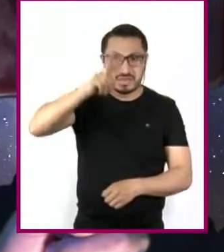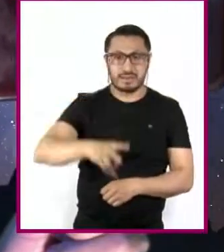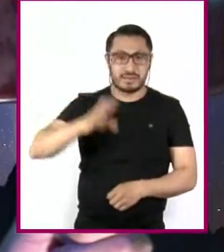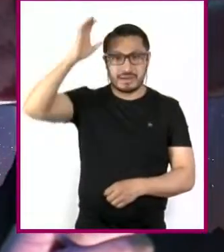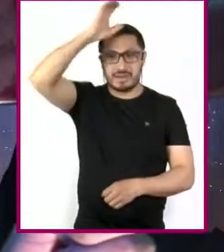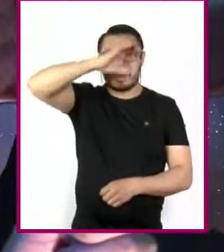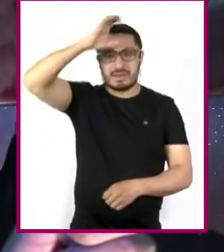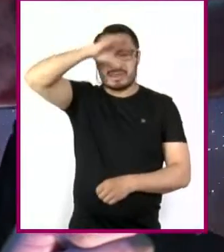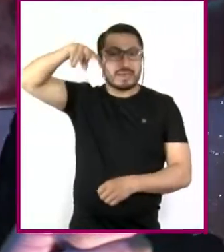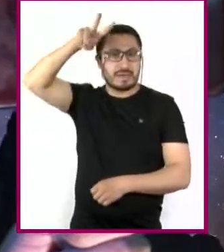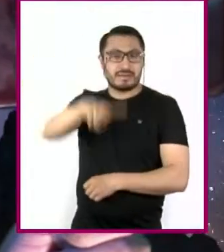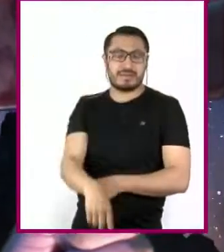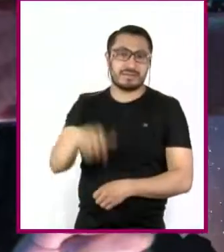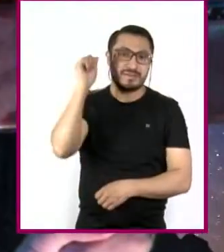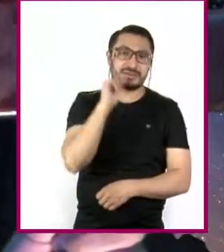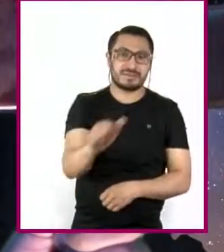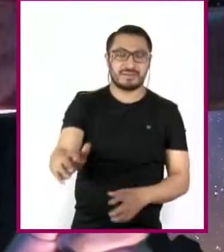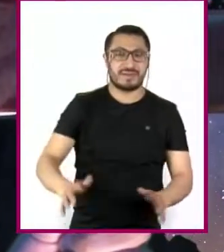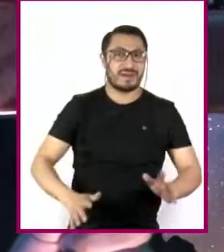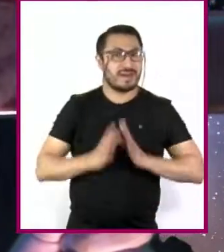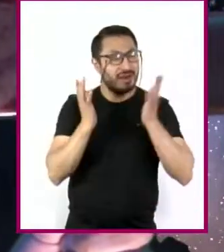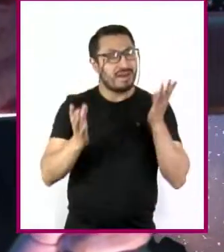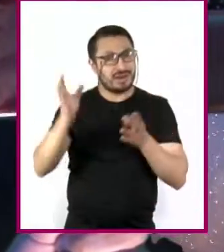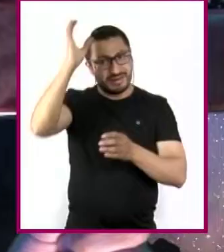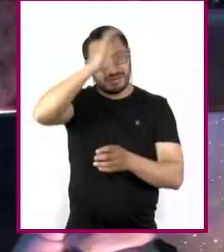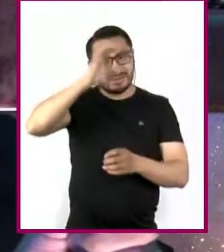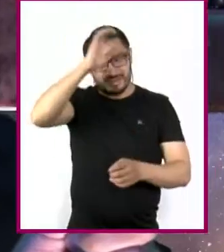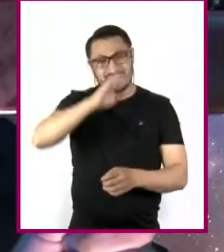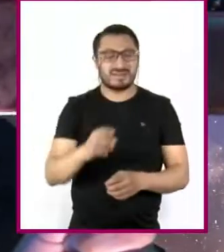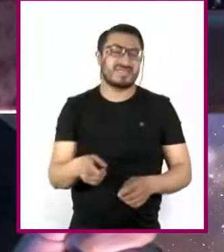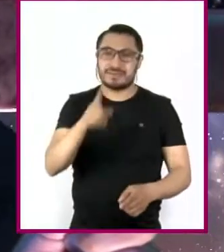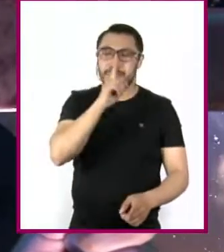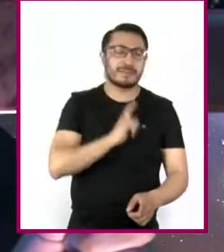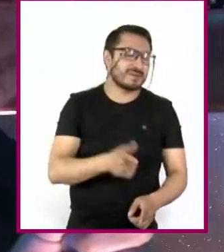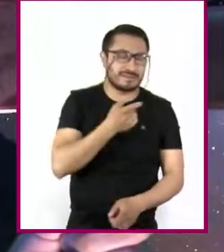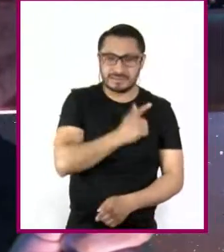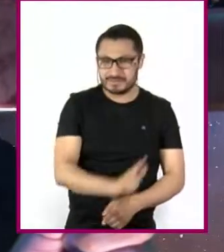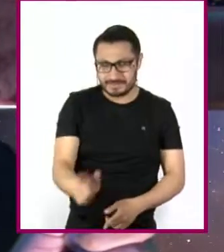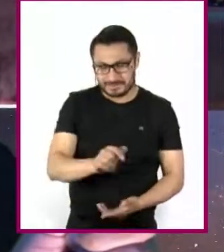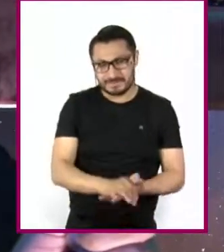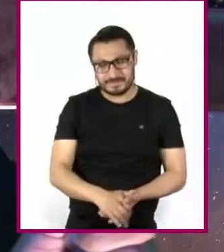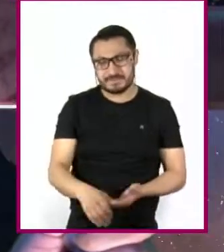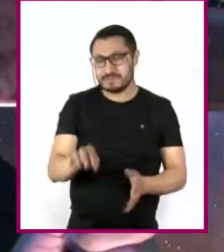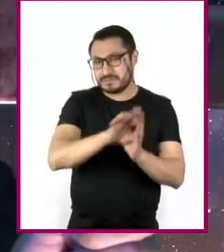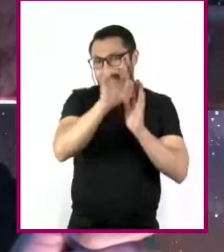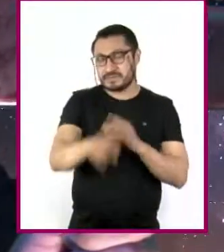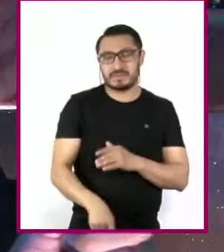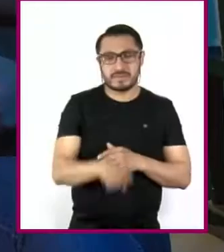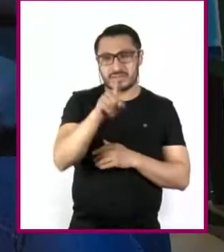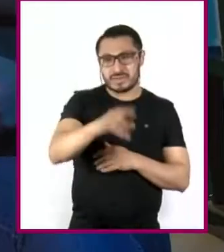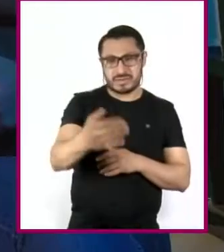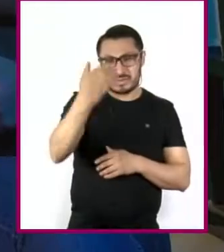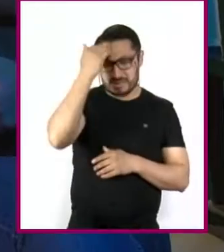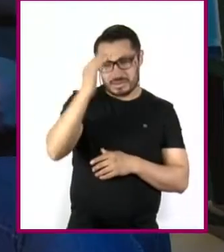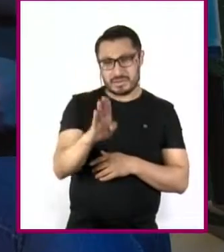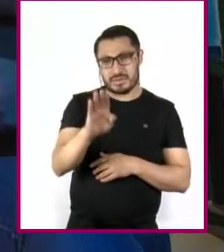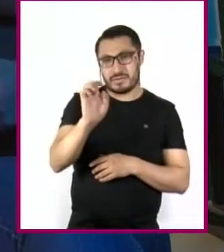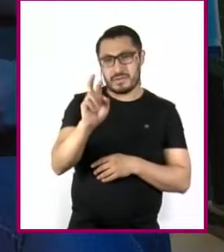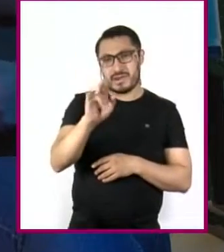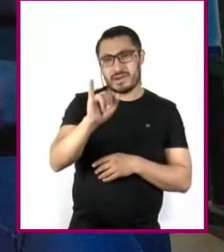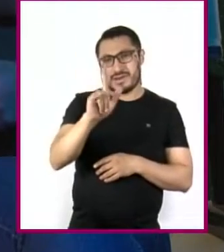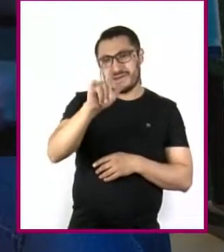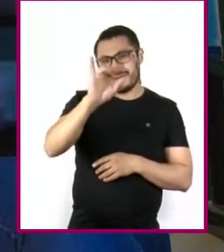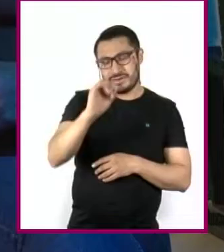ciencia real siempre me deja más sorprendido que la ciencia ficción. Por ejemplo, ¿has escuchado del berilio 10?